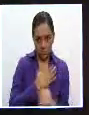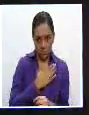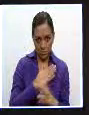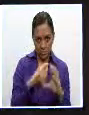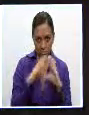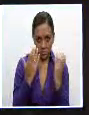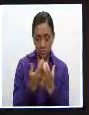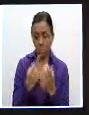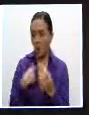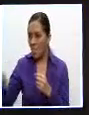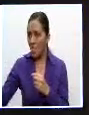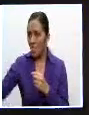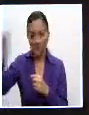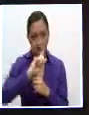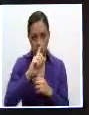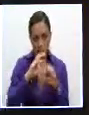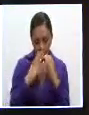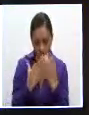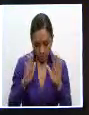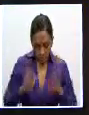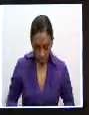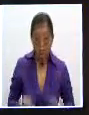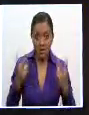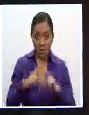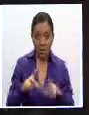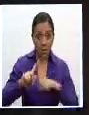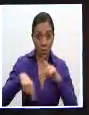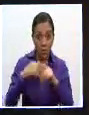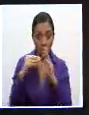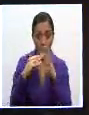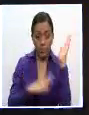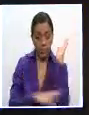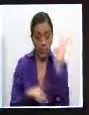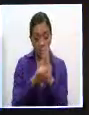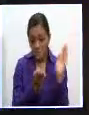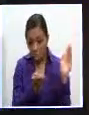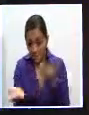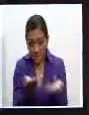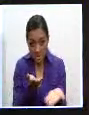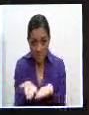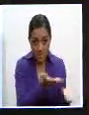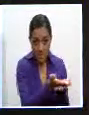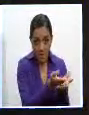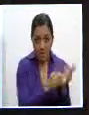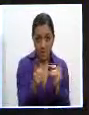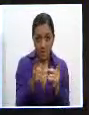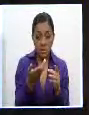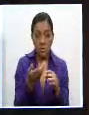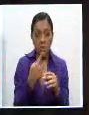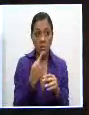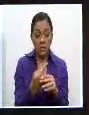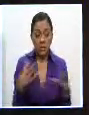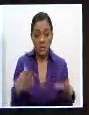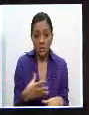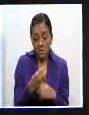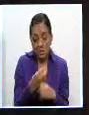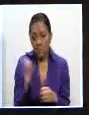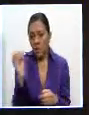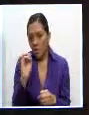no solo tenemos por lo tanto la facultad legisladora cuando se trata de proyectos de ley que por su tema dicen relación con la seguridad